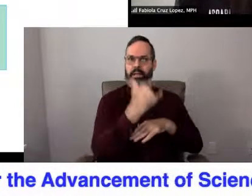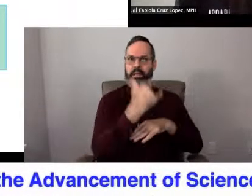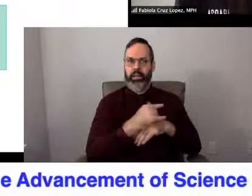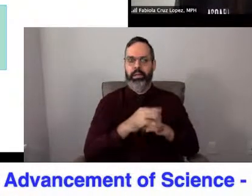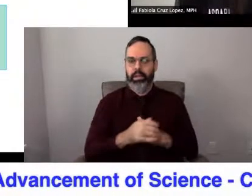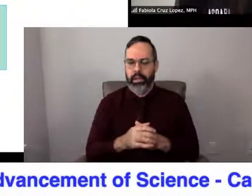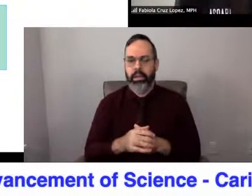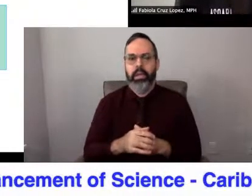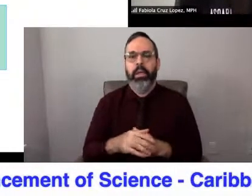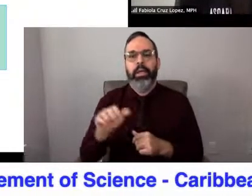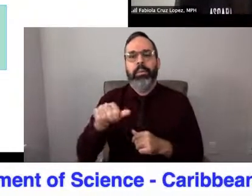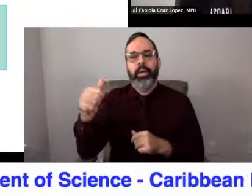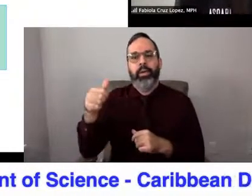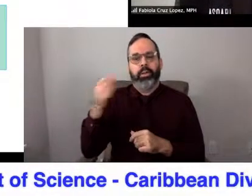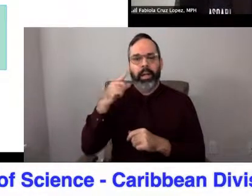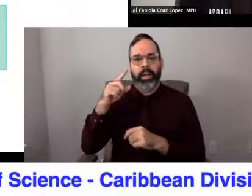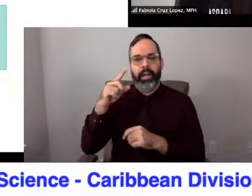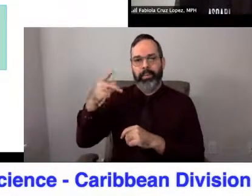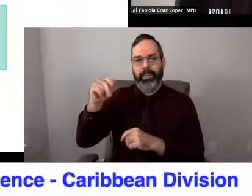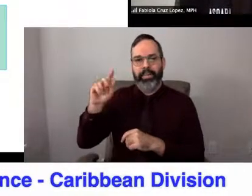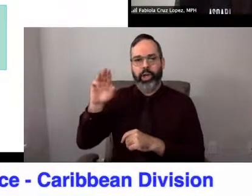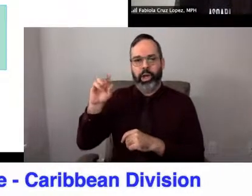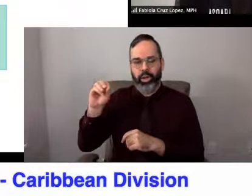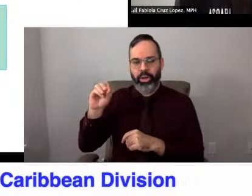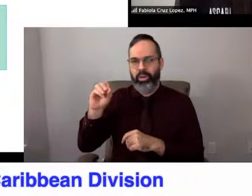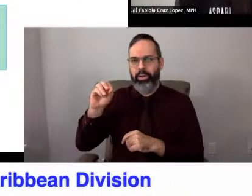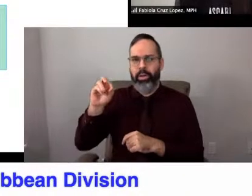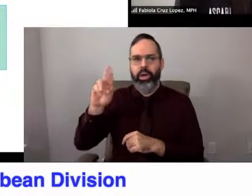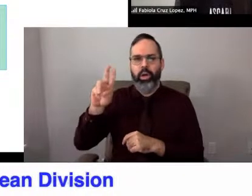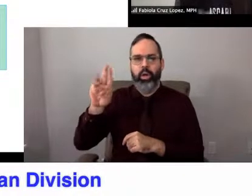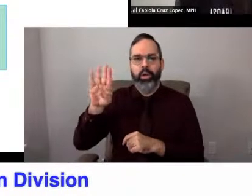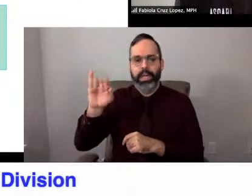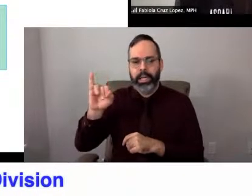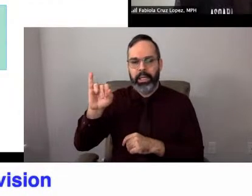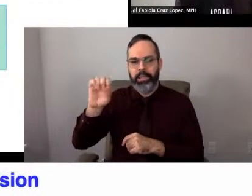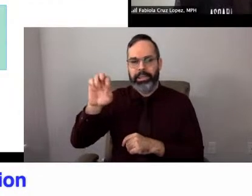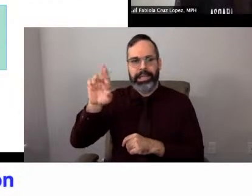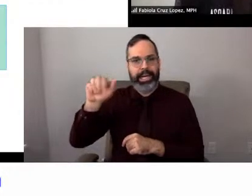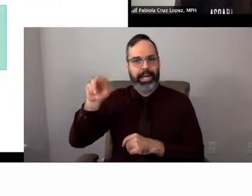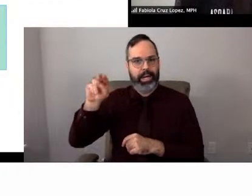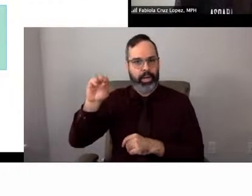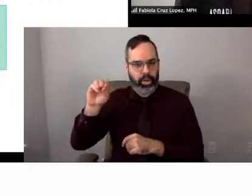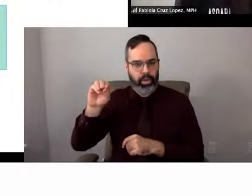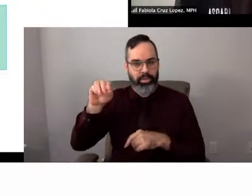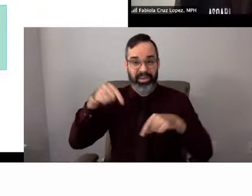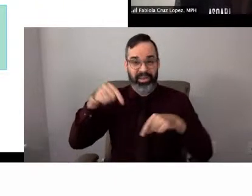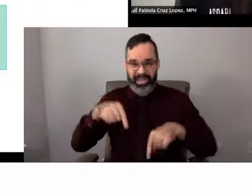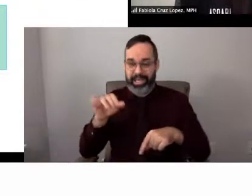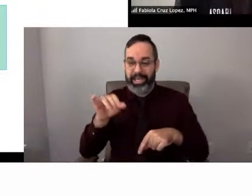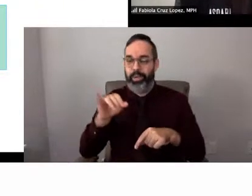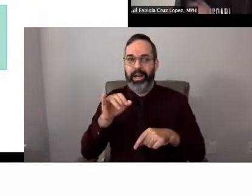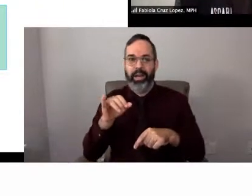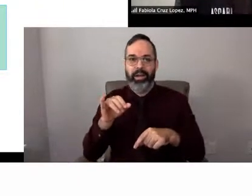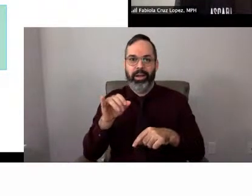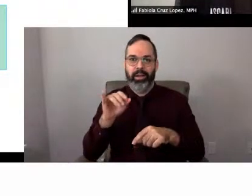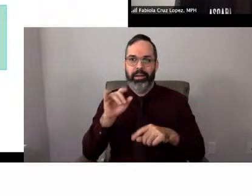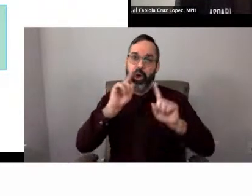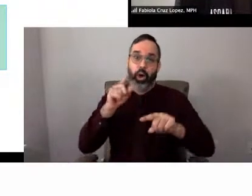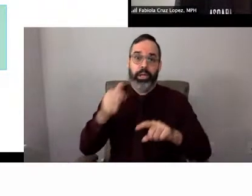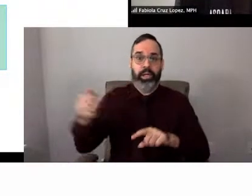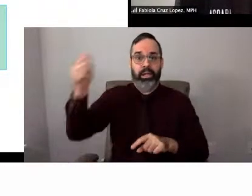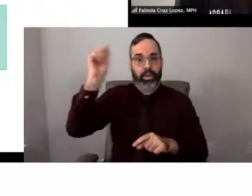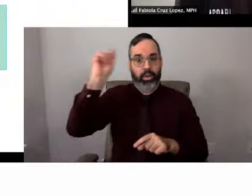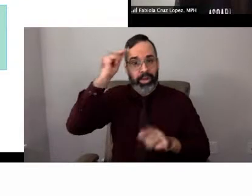iniciativas dirigidas por la doctora Rubí Serrano. Y aquí, ya junto con la orden ejecutiva, todos los patronos